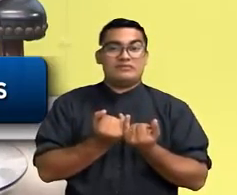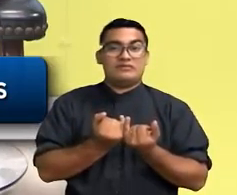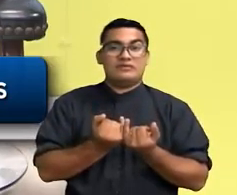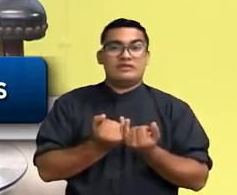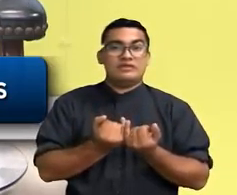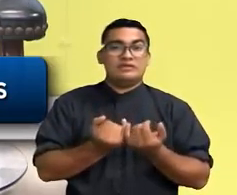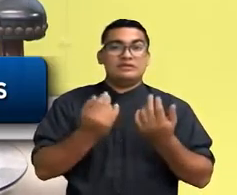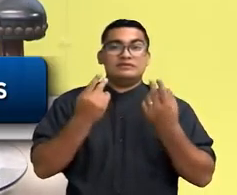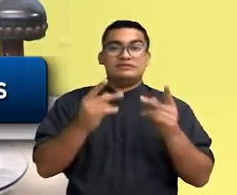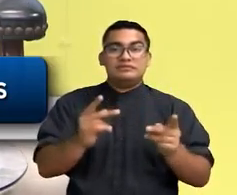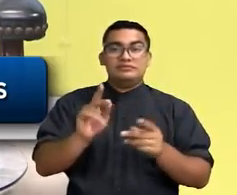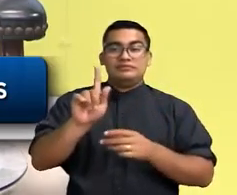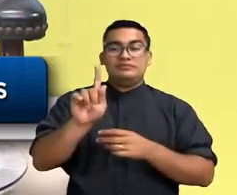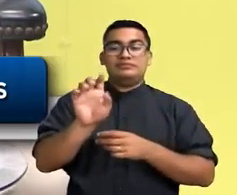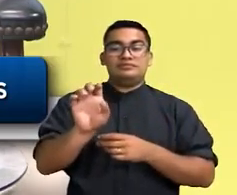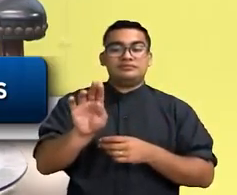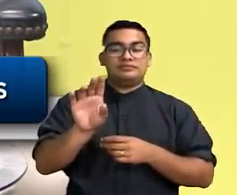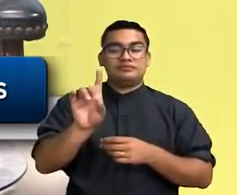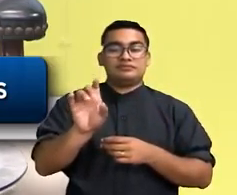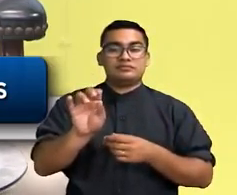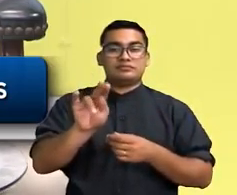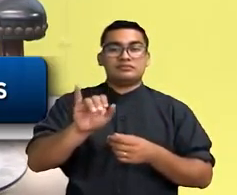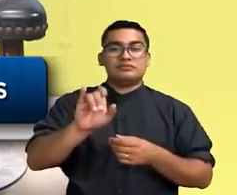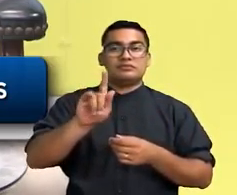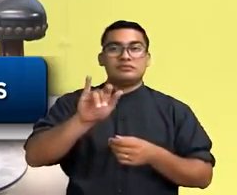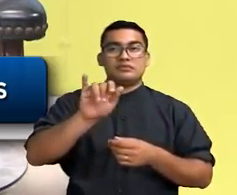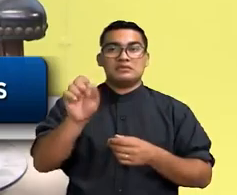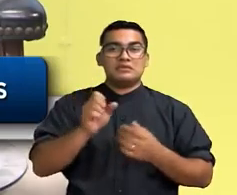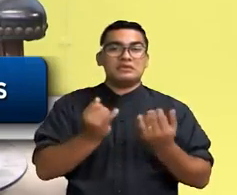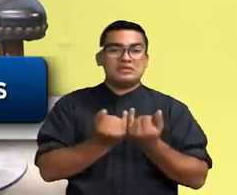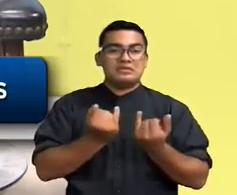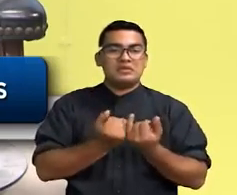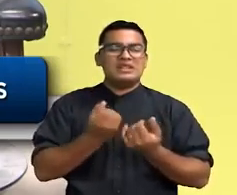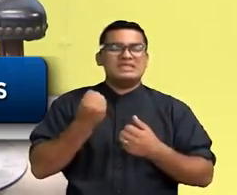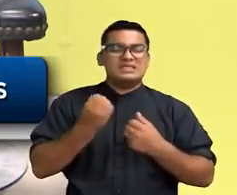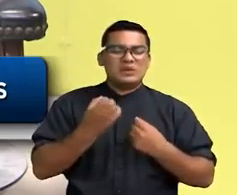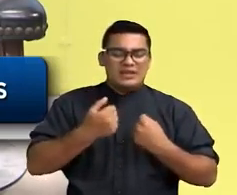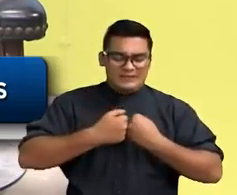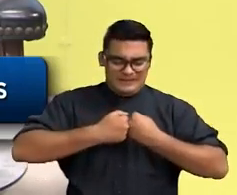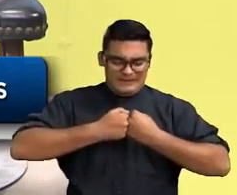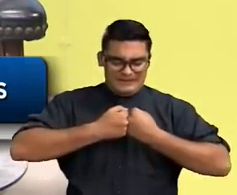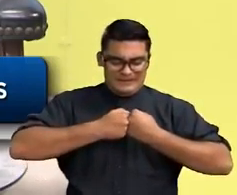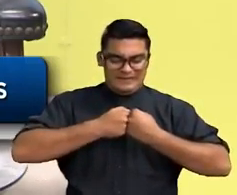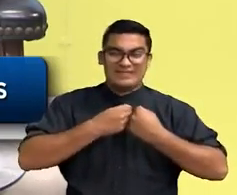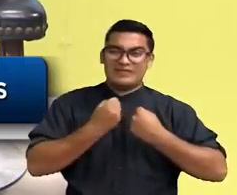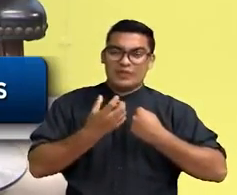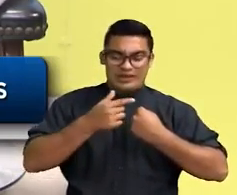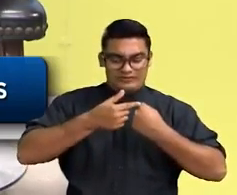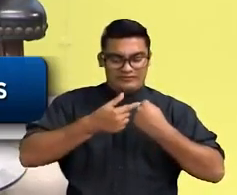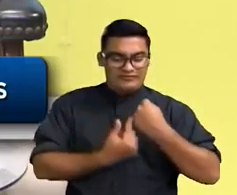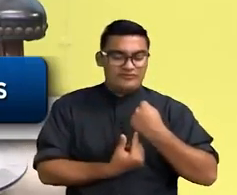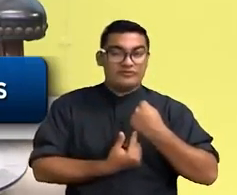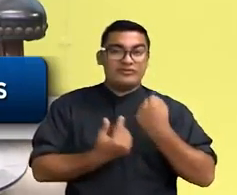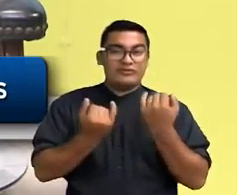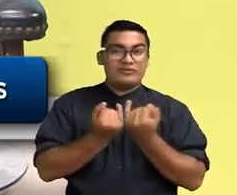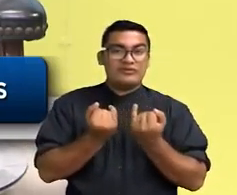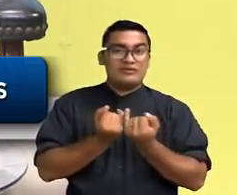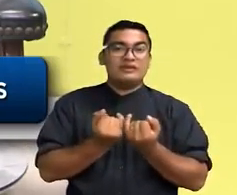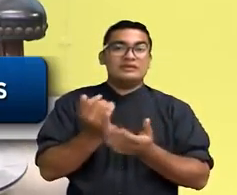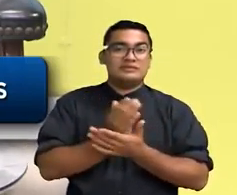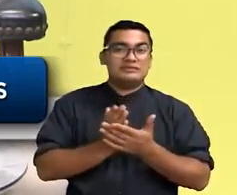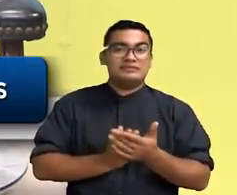La tendinitis, ¿qué es nomás? Es un proceso inflamatorio que a veces se cronifica